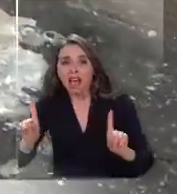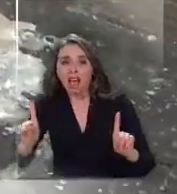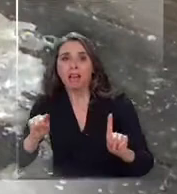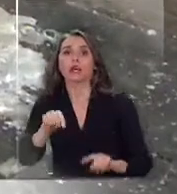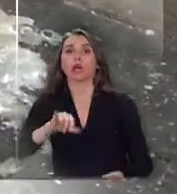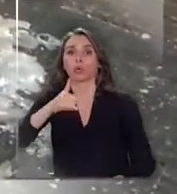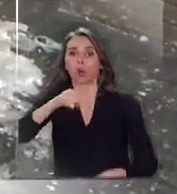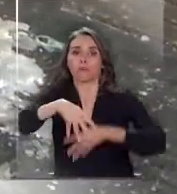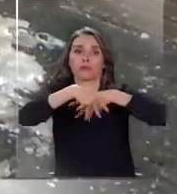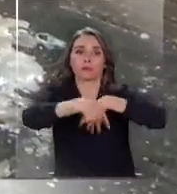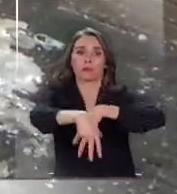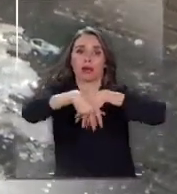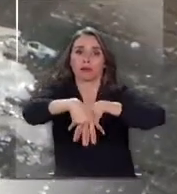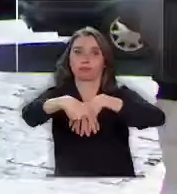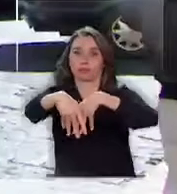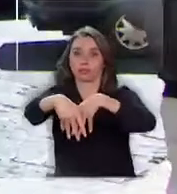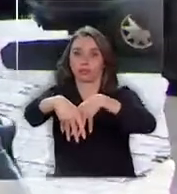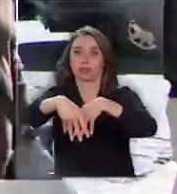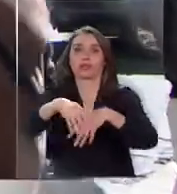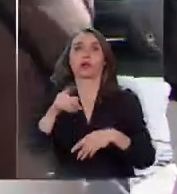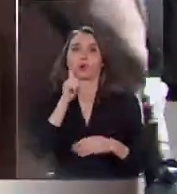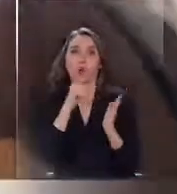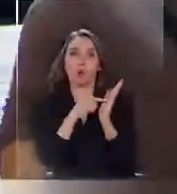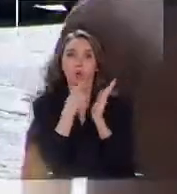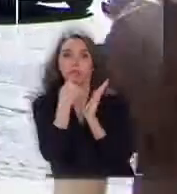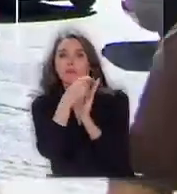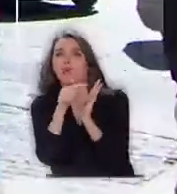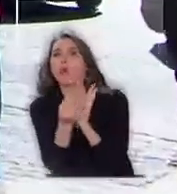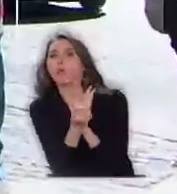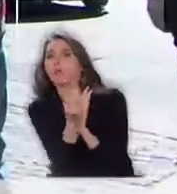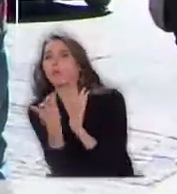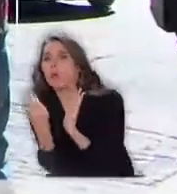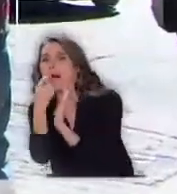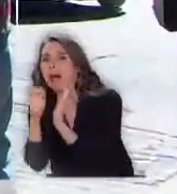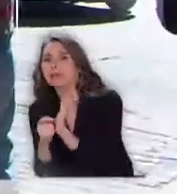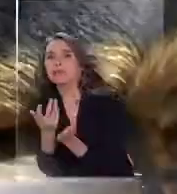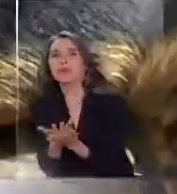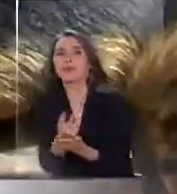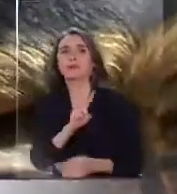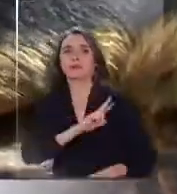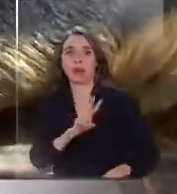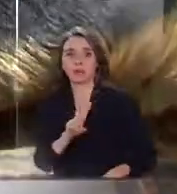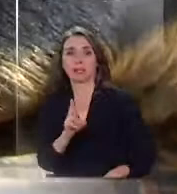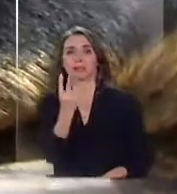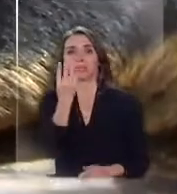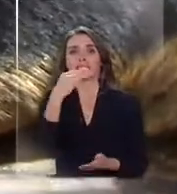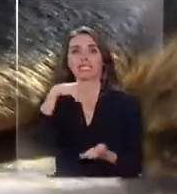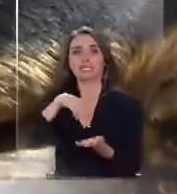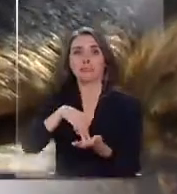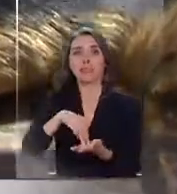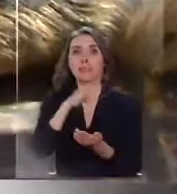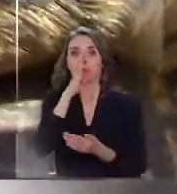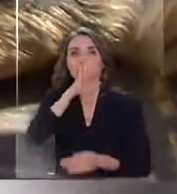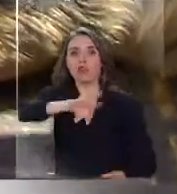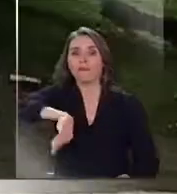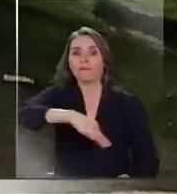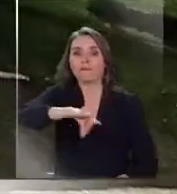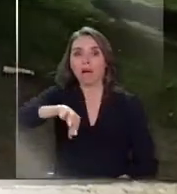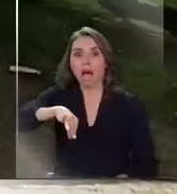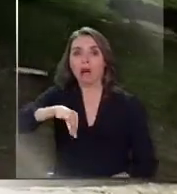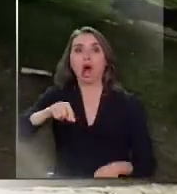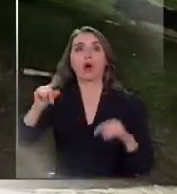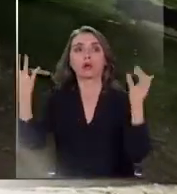harán una marcha. Según el último censo realizado el año 2011 en Valparaíso, hay 13.000 perros vagos, población que ha